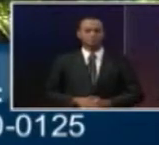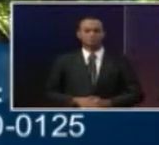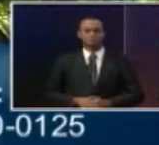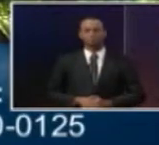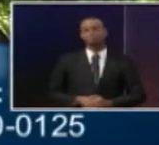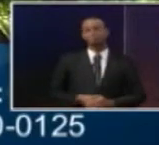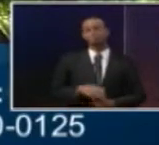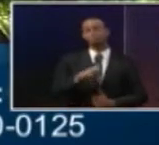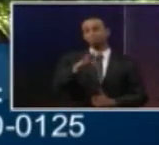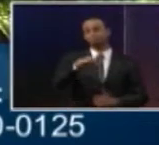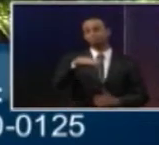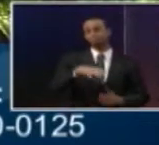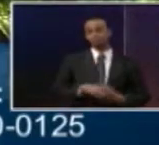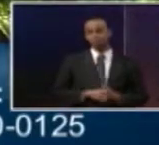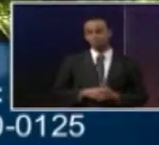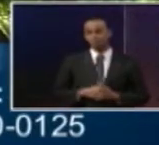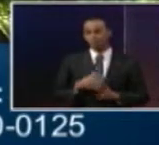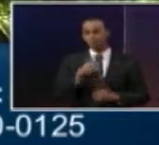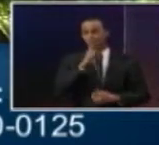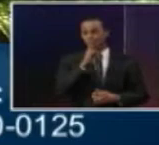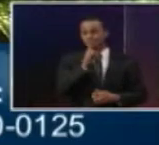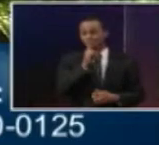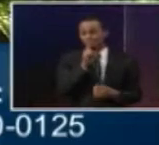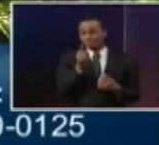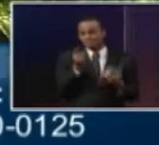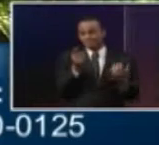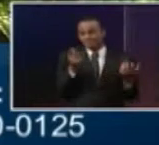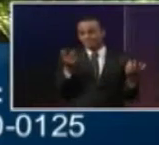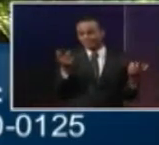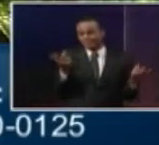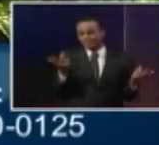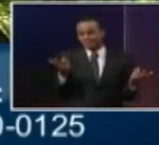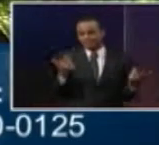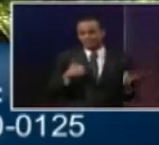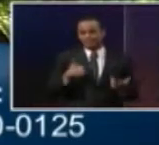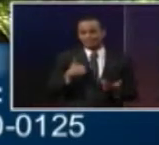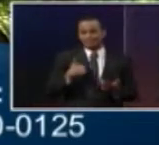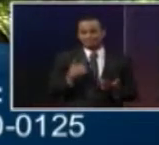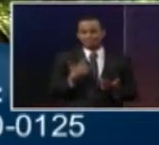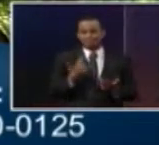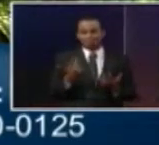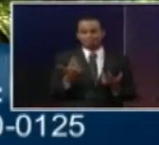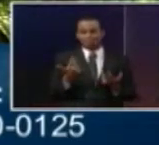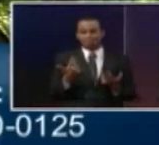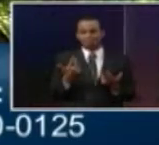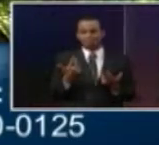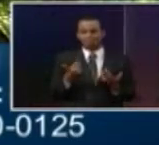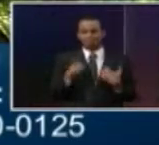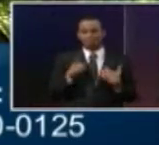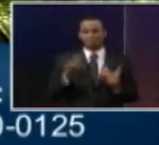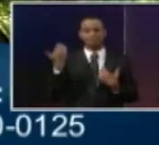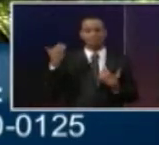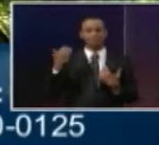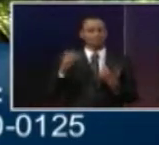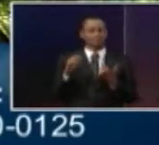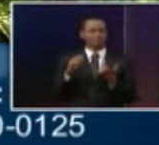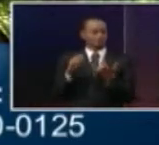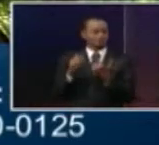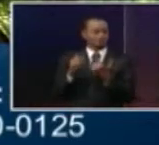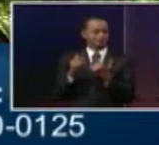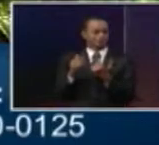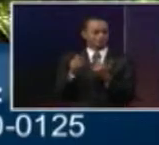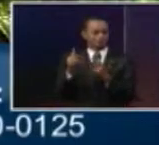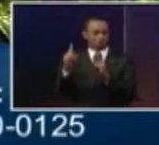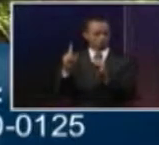Mira, la verdad de la verdad, pues yo sobre todo tenía a alguien,